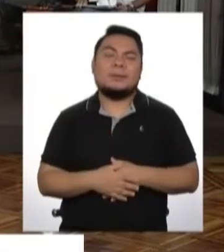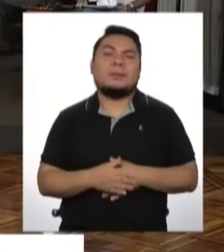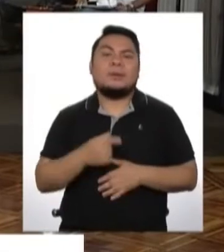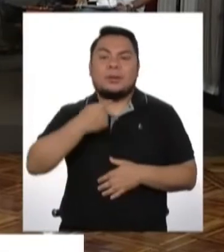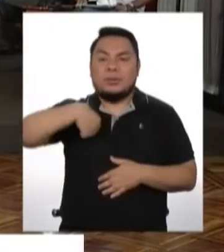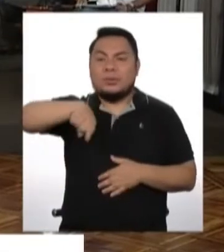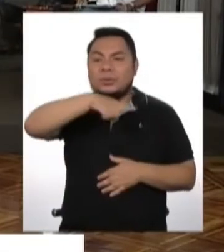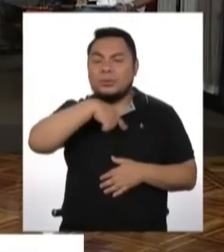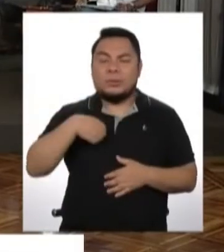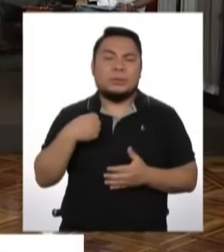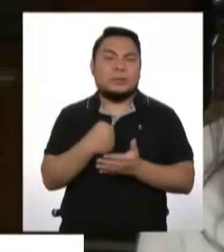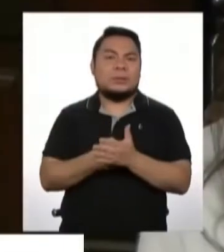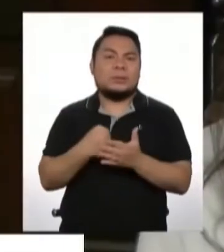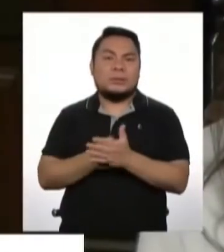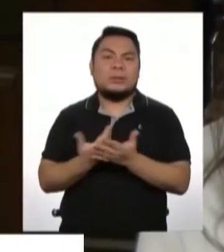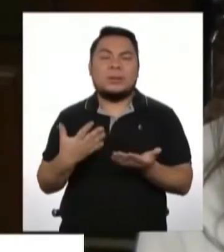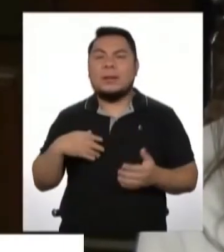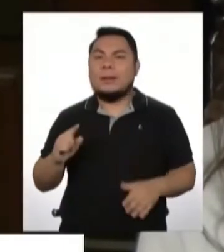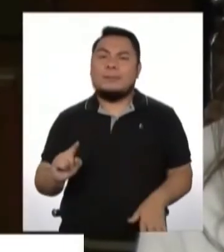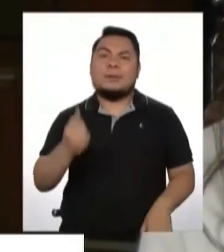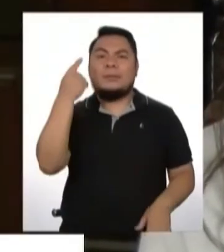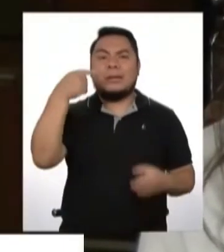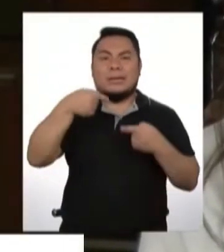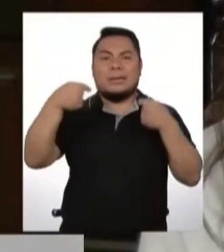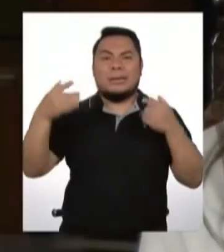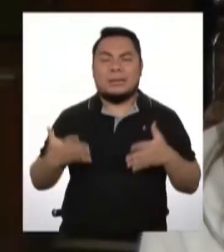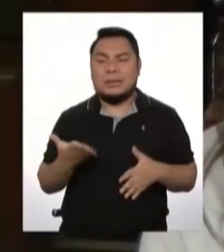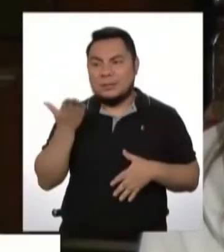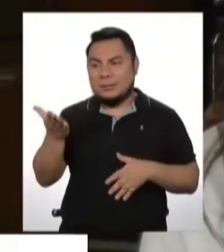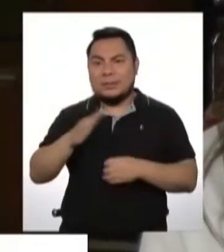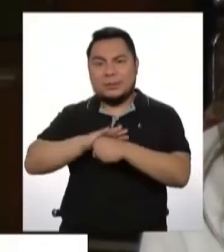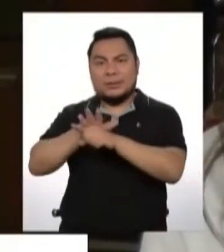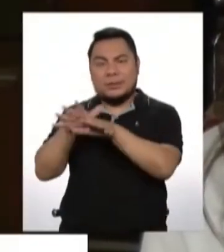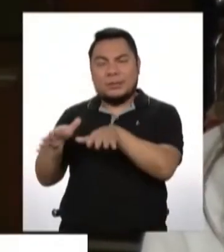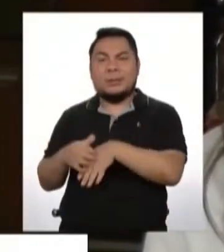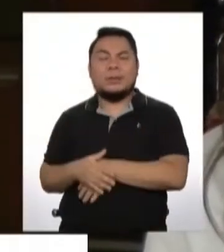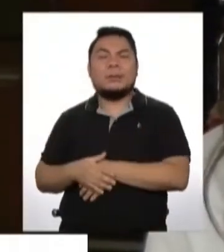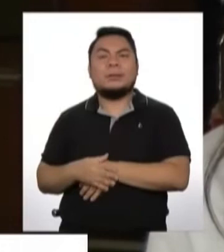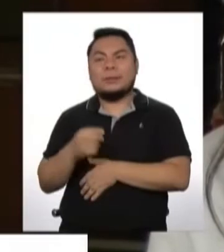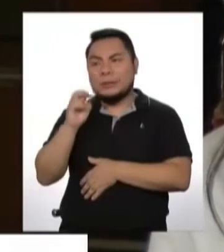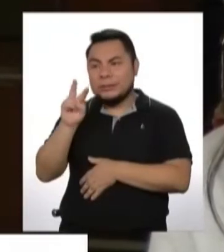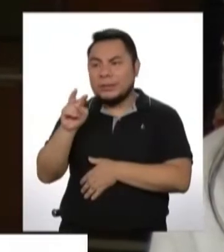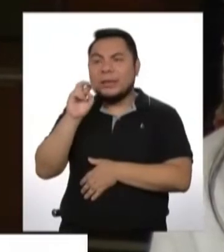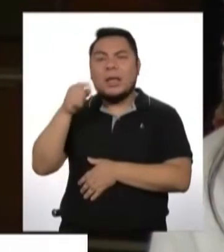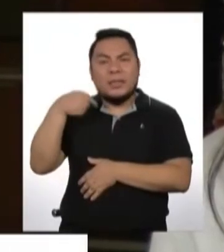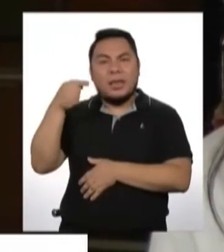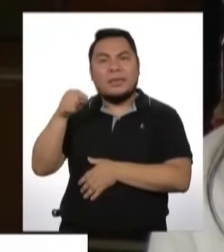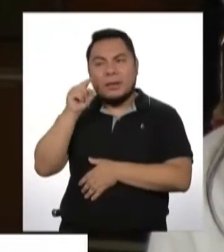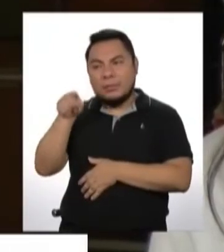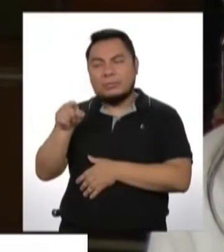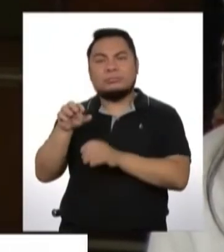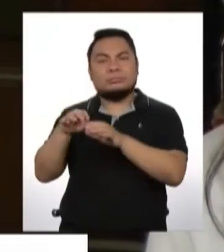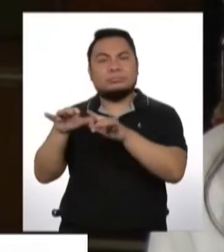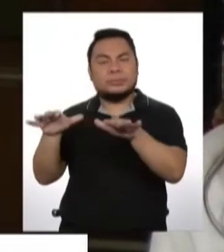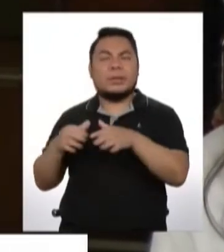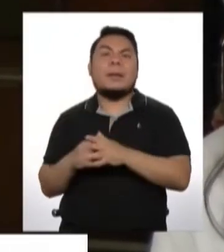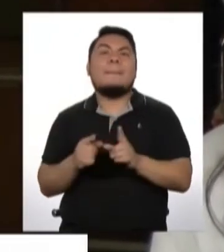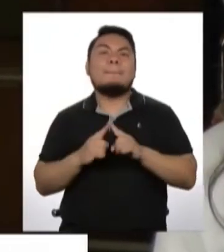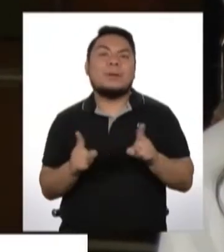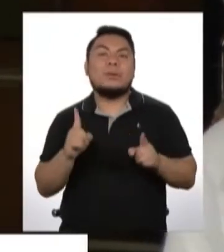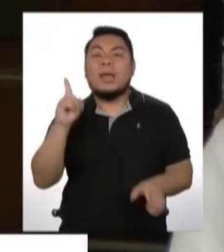nos enfrentamos ante un enemigo cuyas características las conocemos día a día. Es